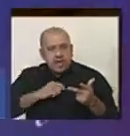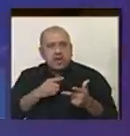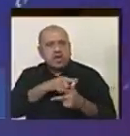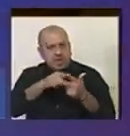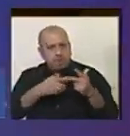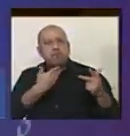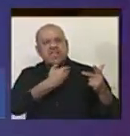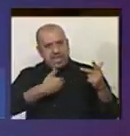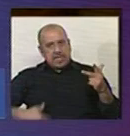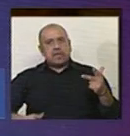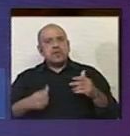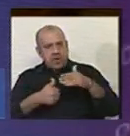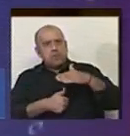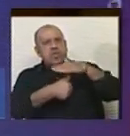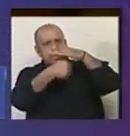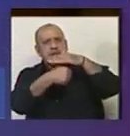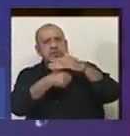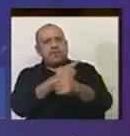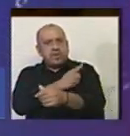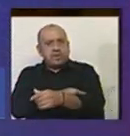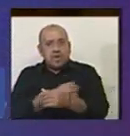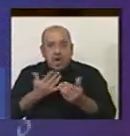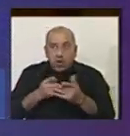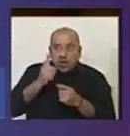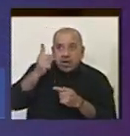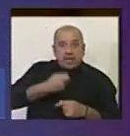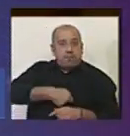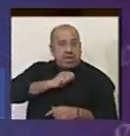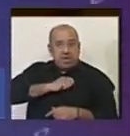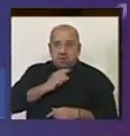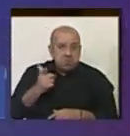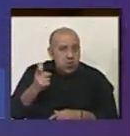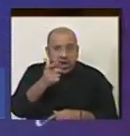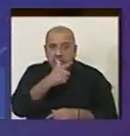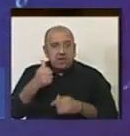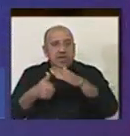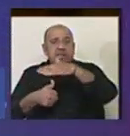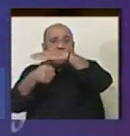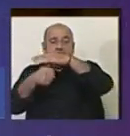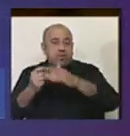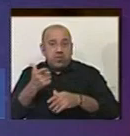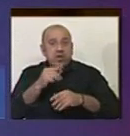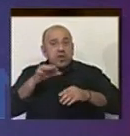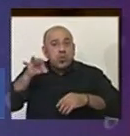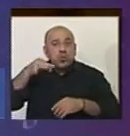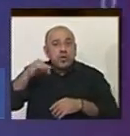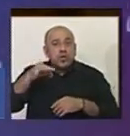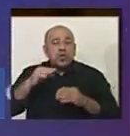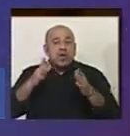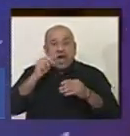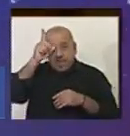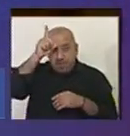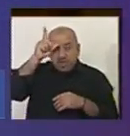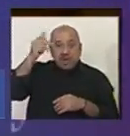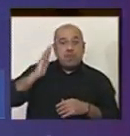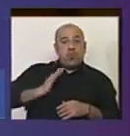en España, creo que no encontrás esos liderazgos hoy. Y el único que podés mencionar es el de Angela Merkel, pero se